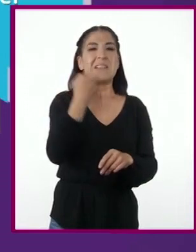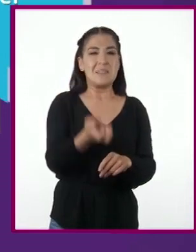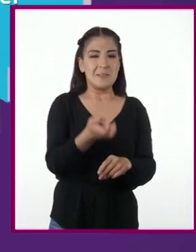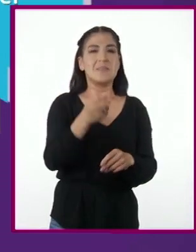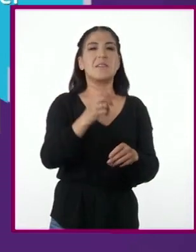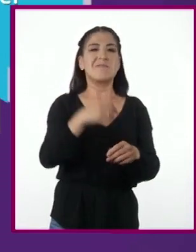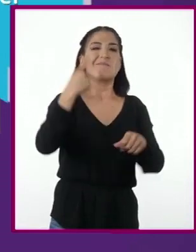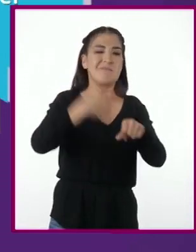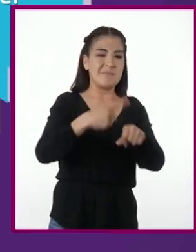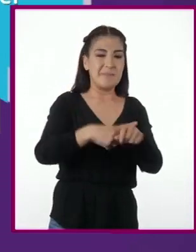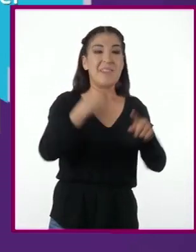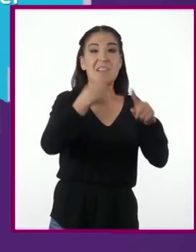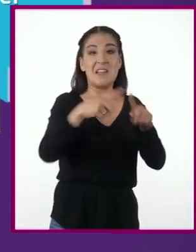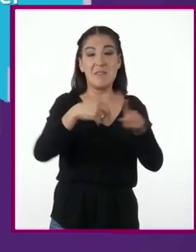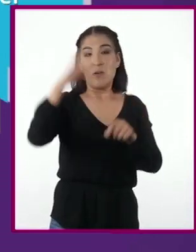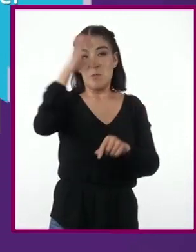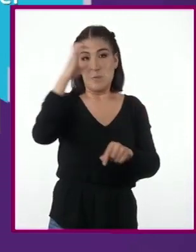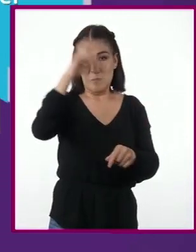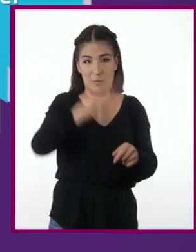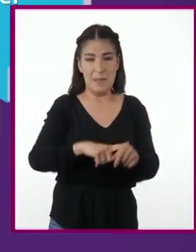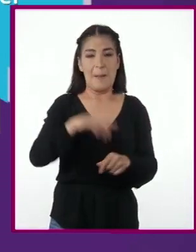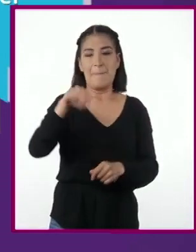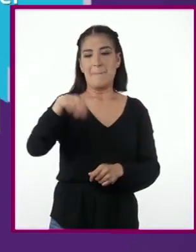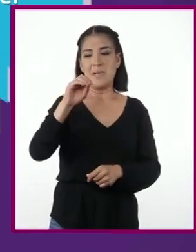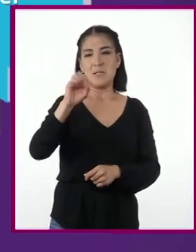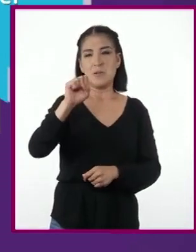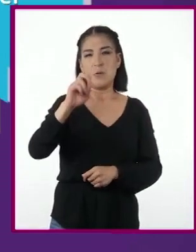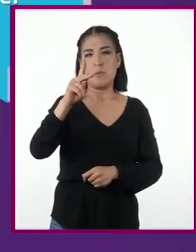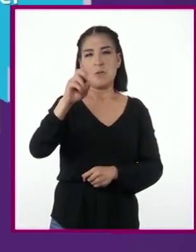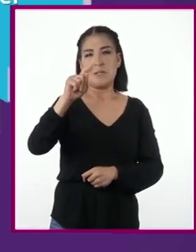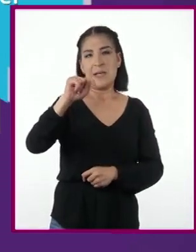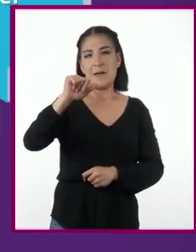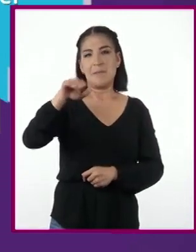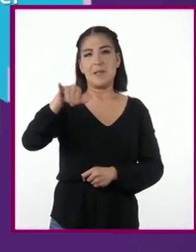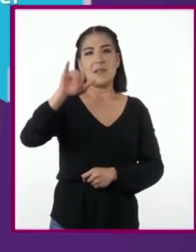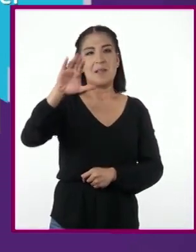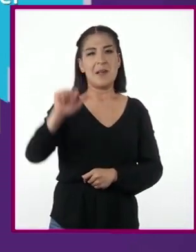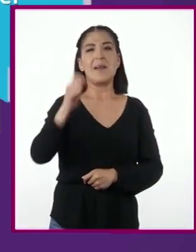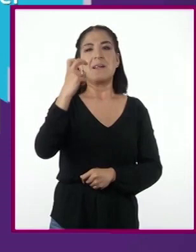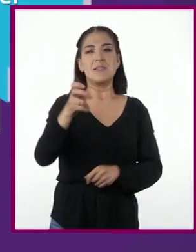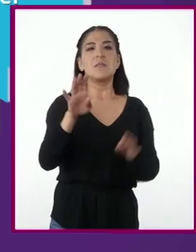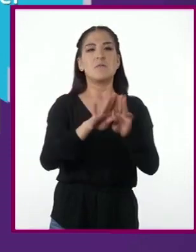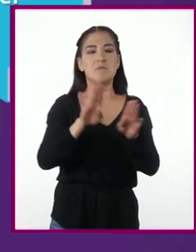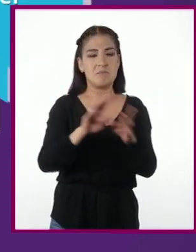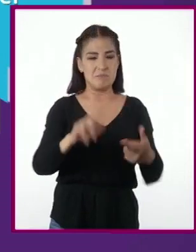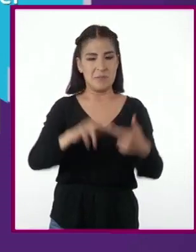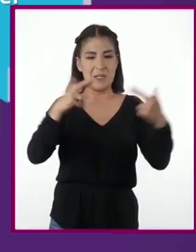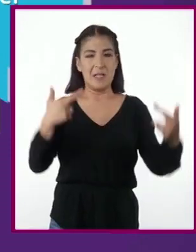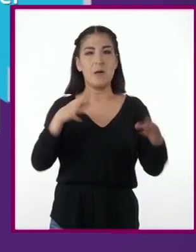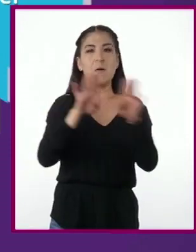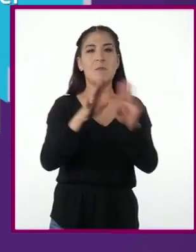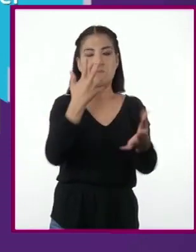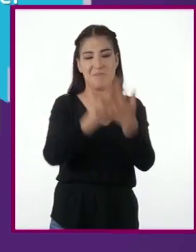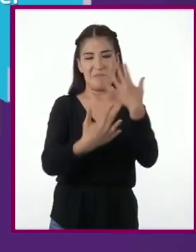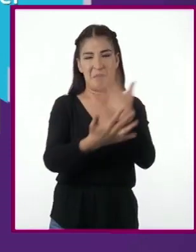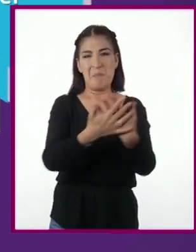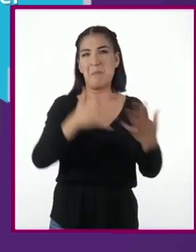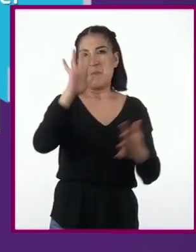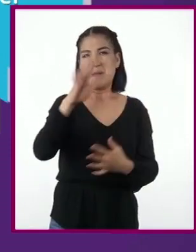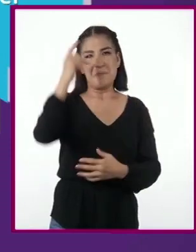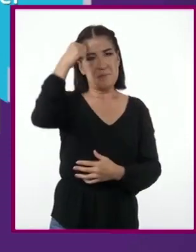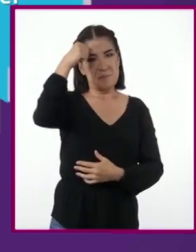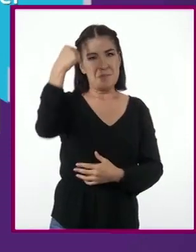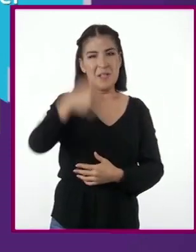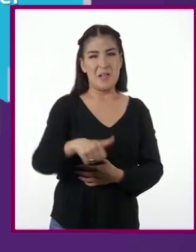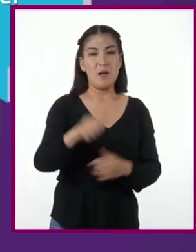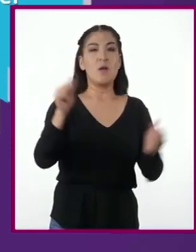en diversas culturas como la mesopotámica, en la que se relacionaba con la mano del pecado y con